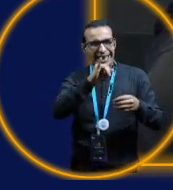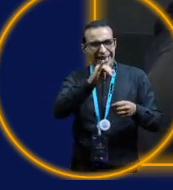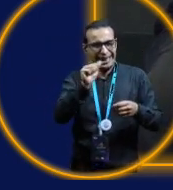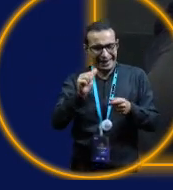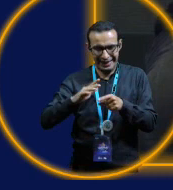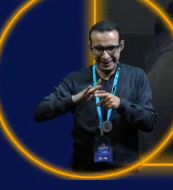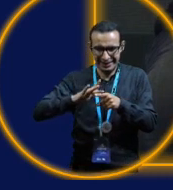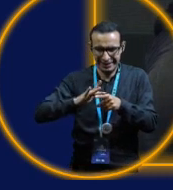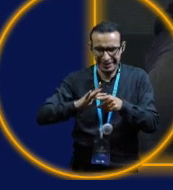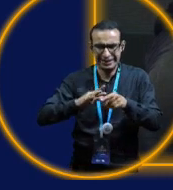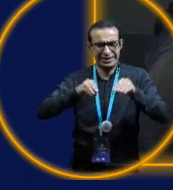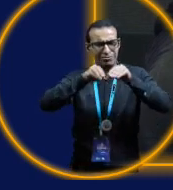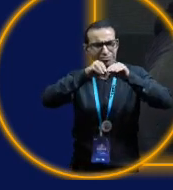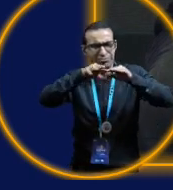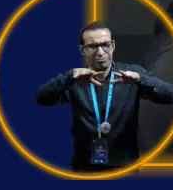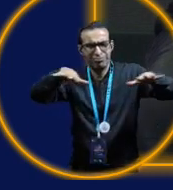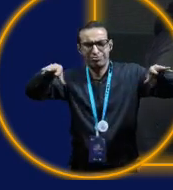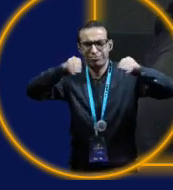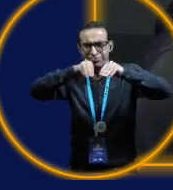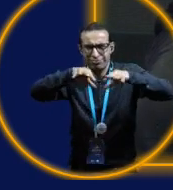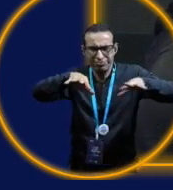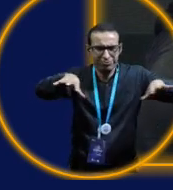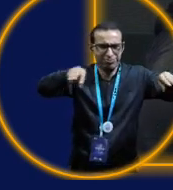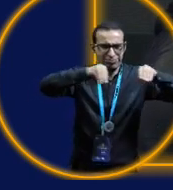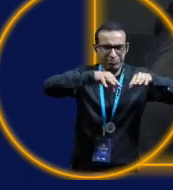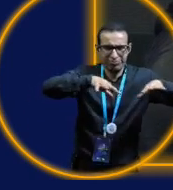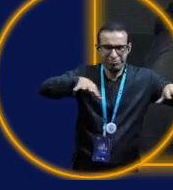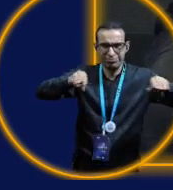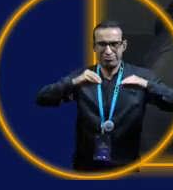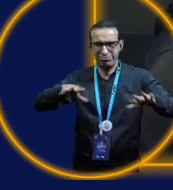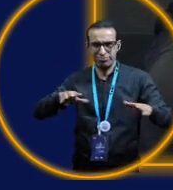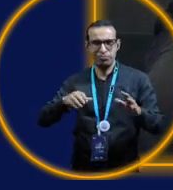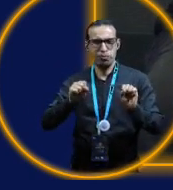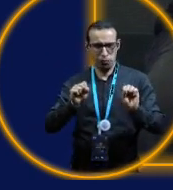expand This Way In which